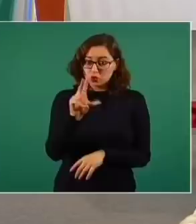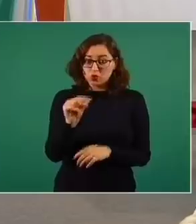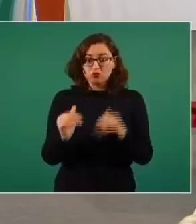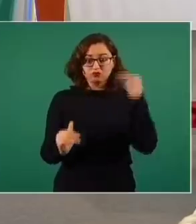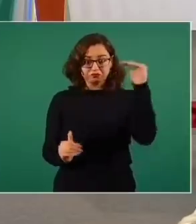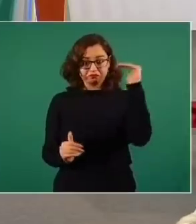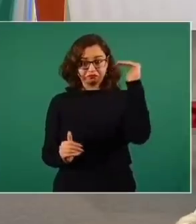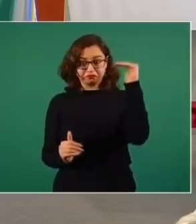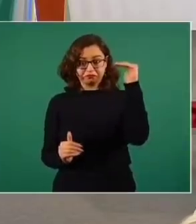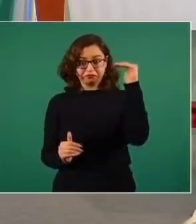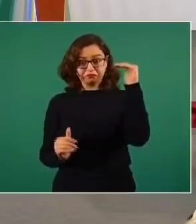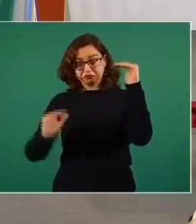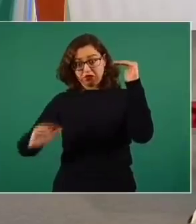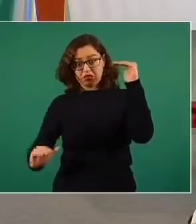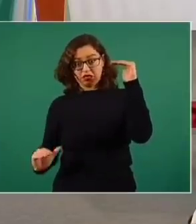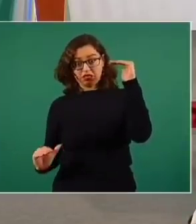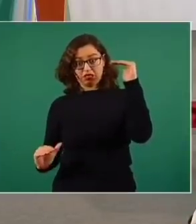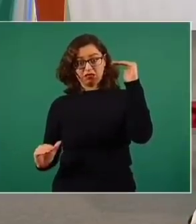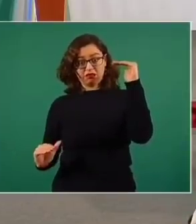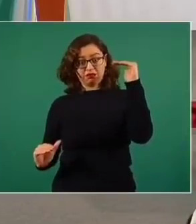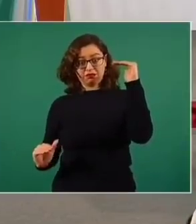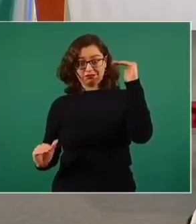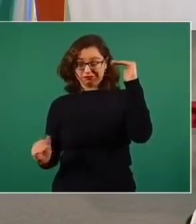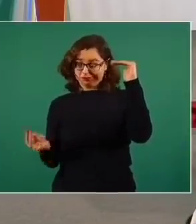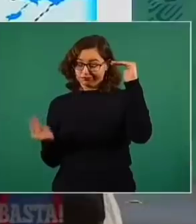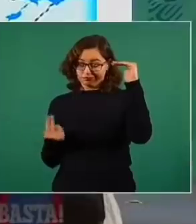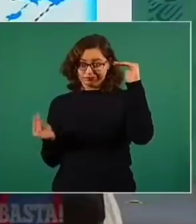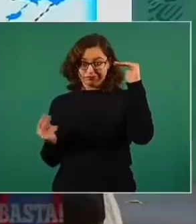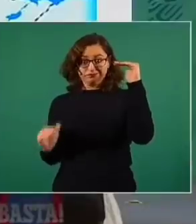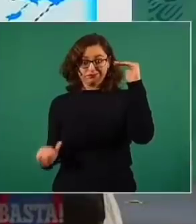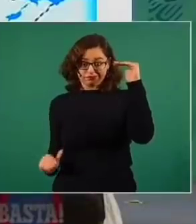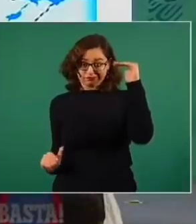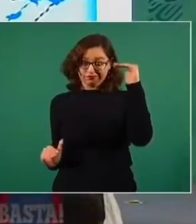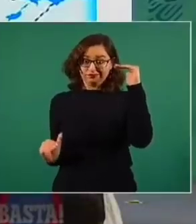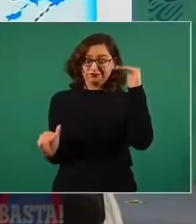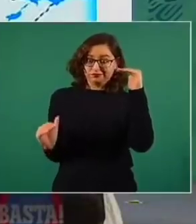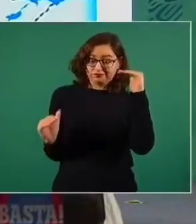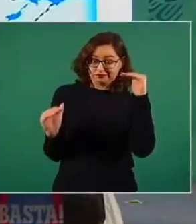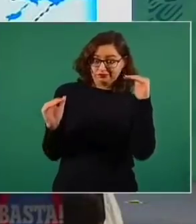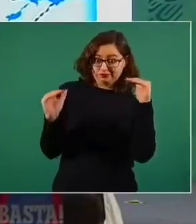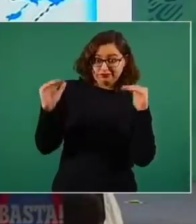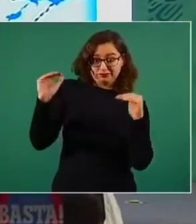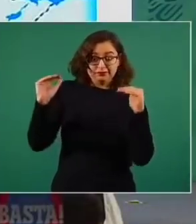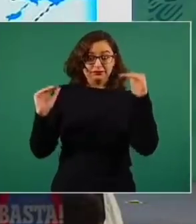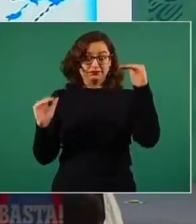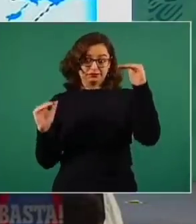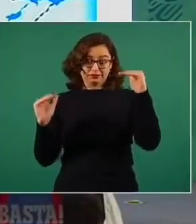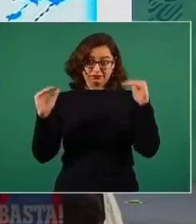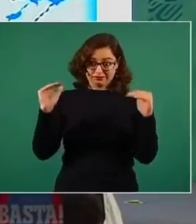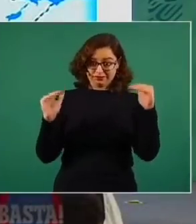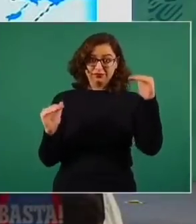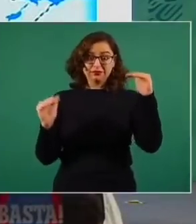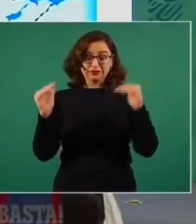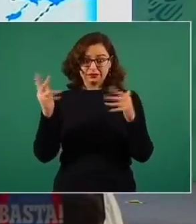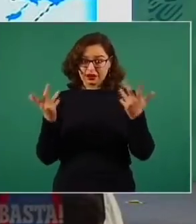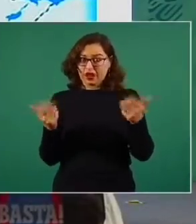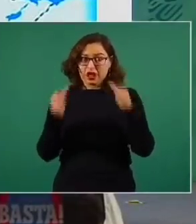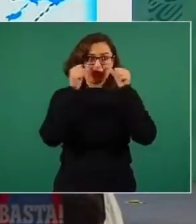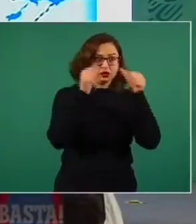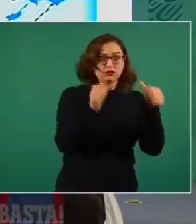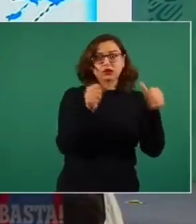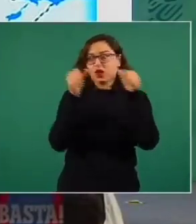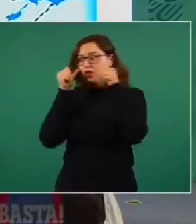este atender el sur-sureste además hay una cosa que debe